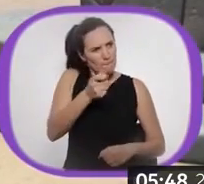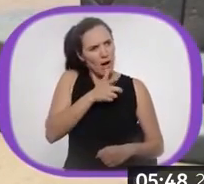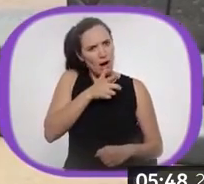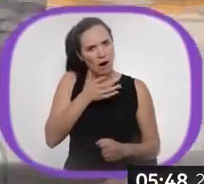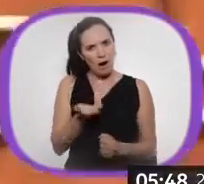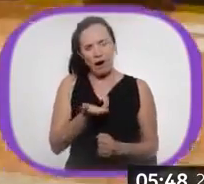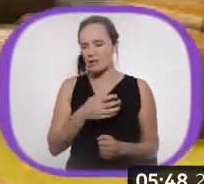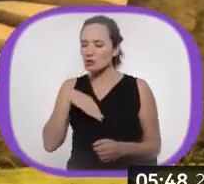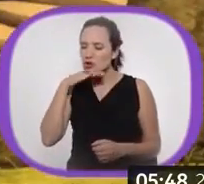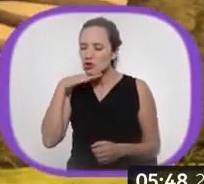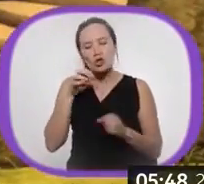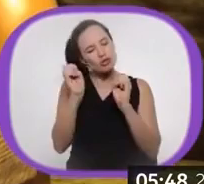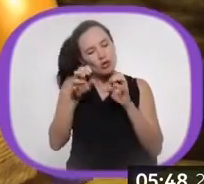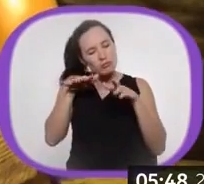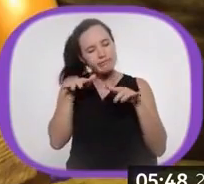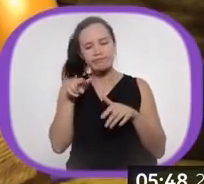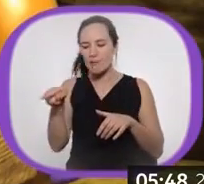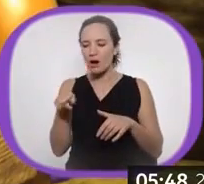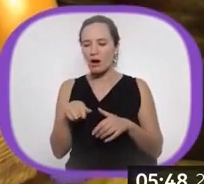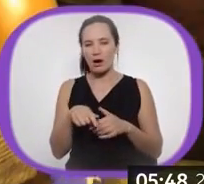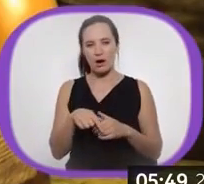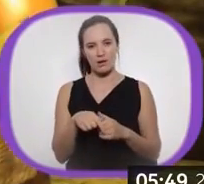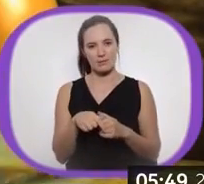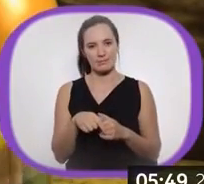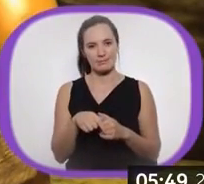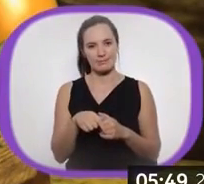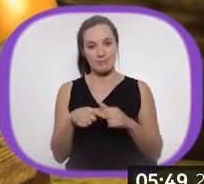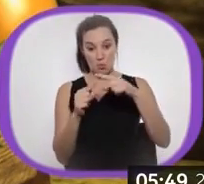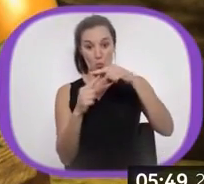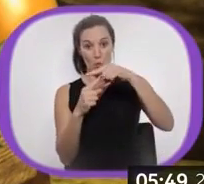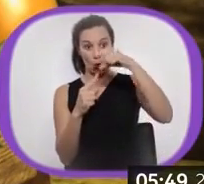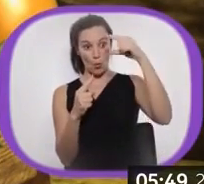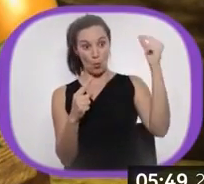sus tontos hechizos! ¿Dos plumas?